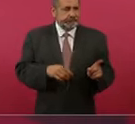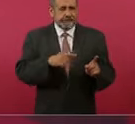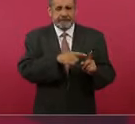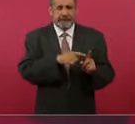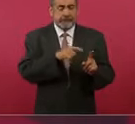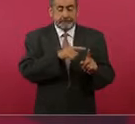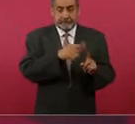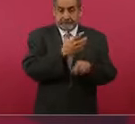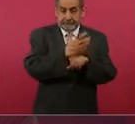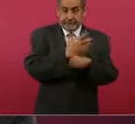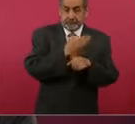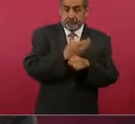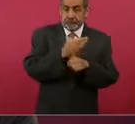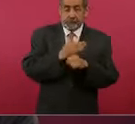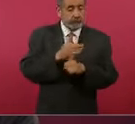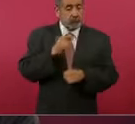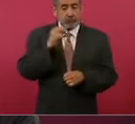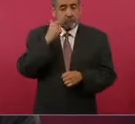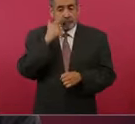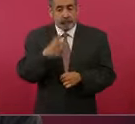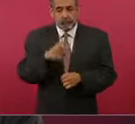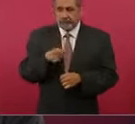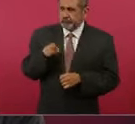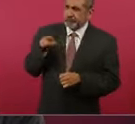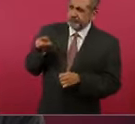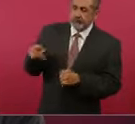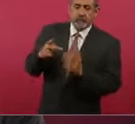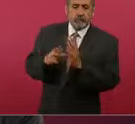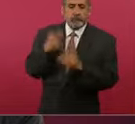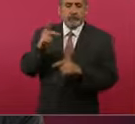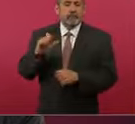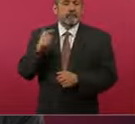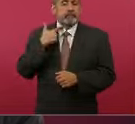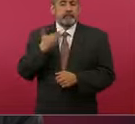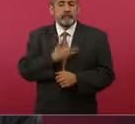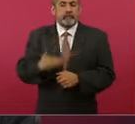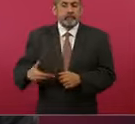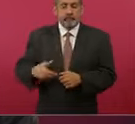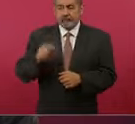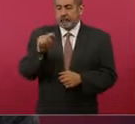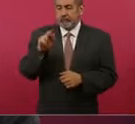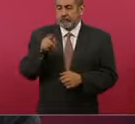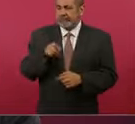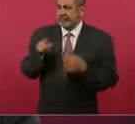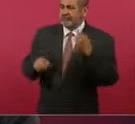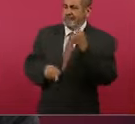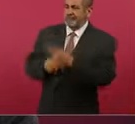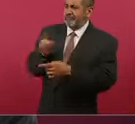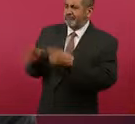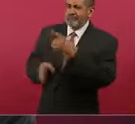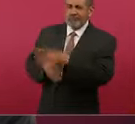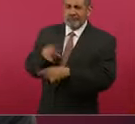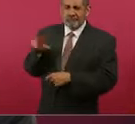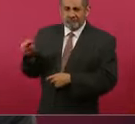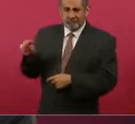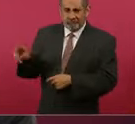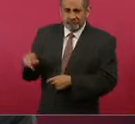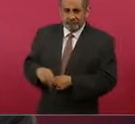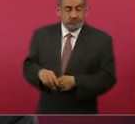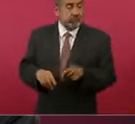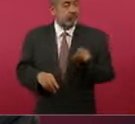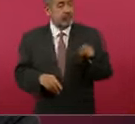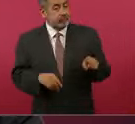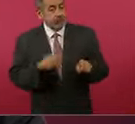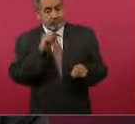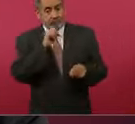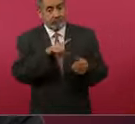participe el expresidente Trump y también el expresidente Biden,